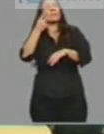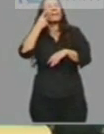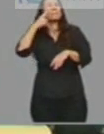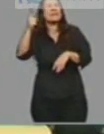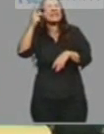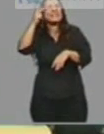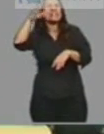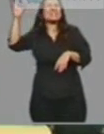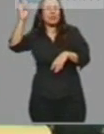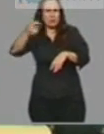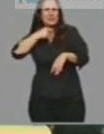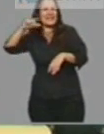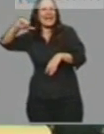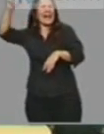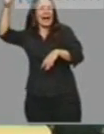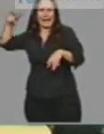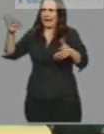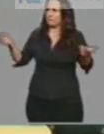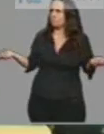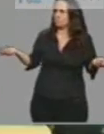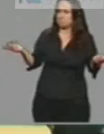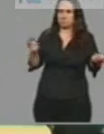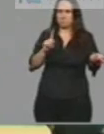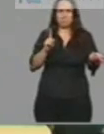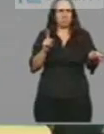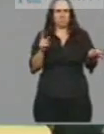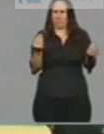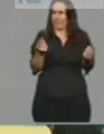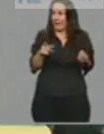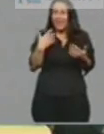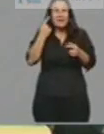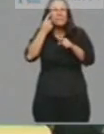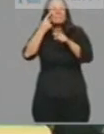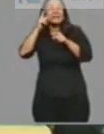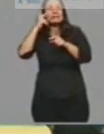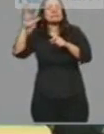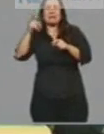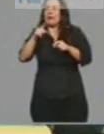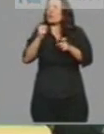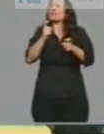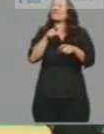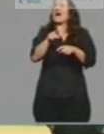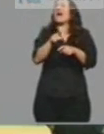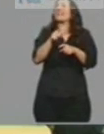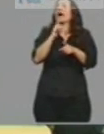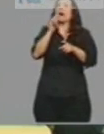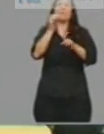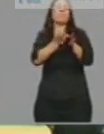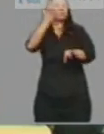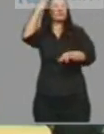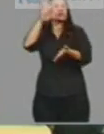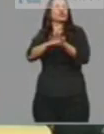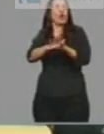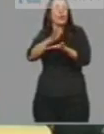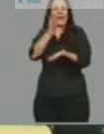1.300%, algo que realmente carece de lógica, de sentido común. Creo que no hace falta ser un experto en derecho